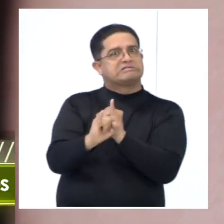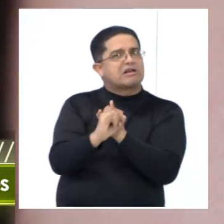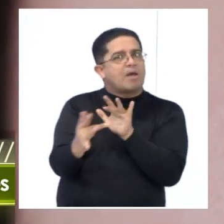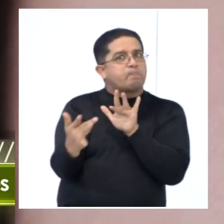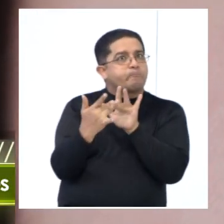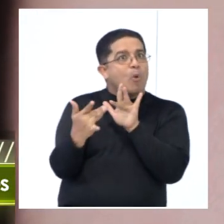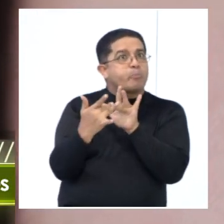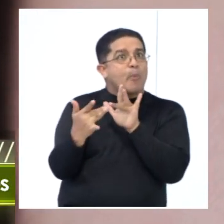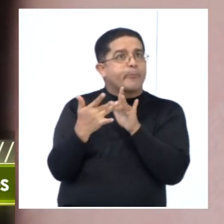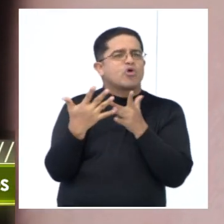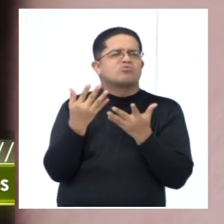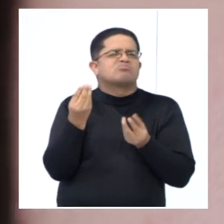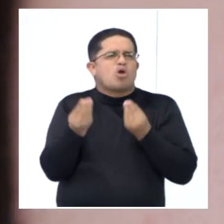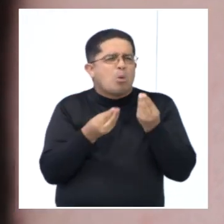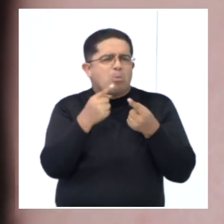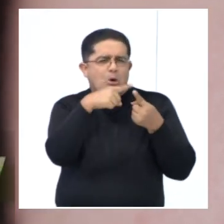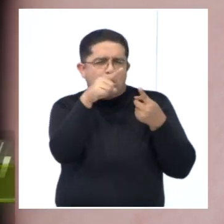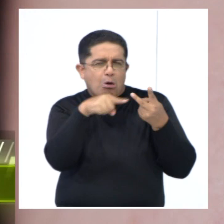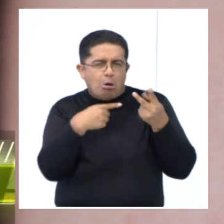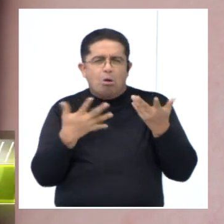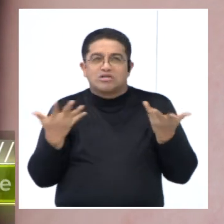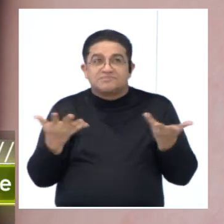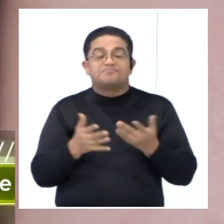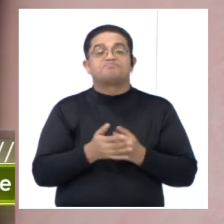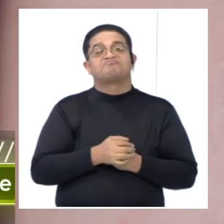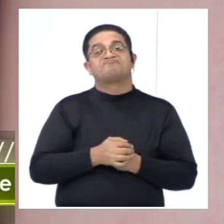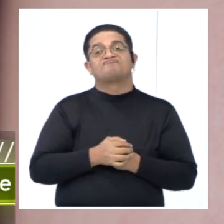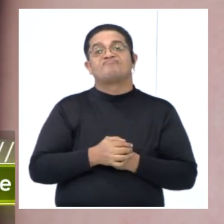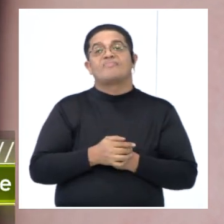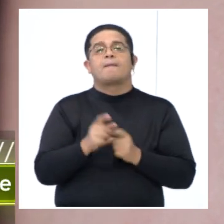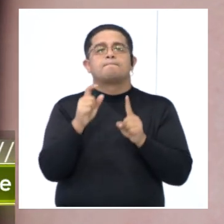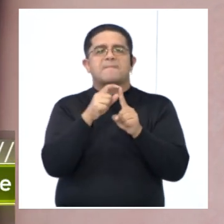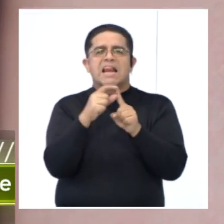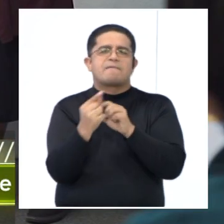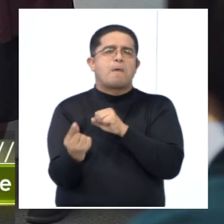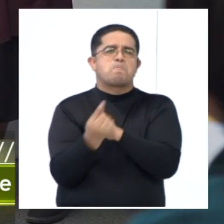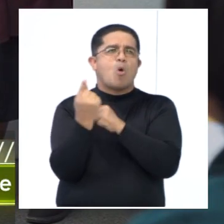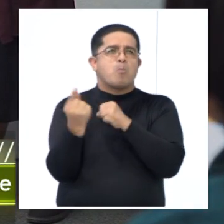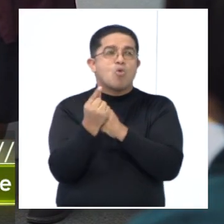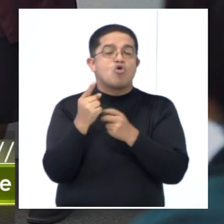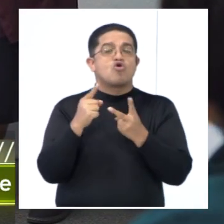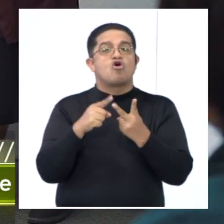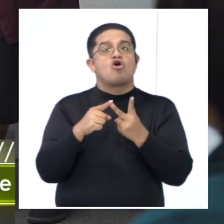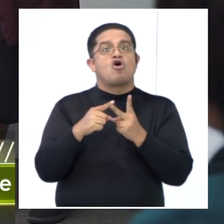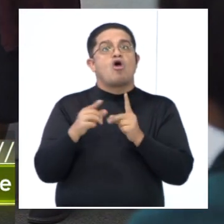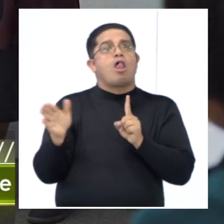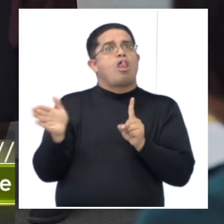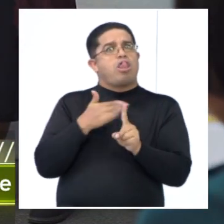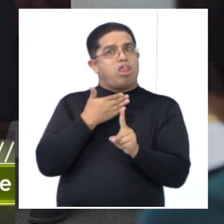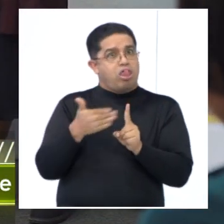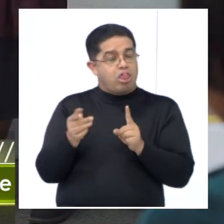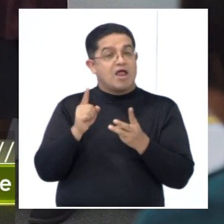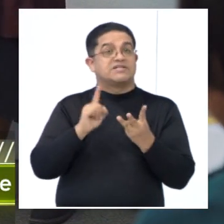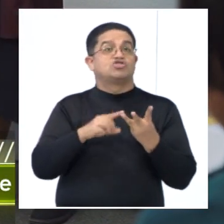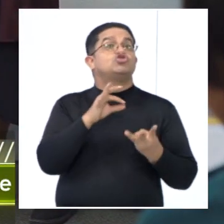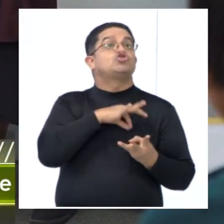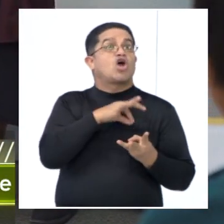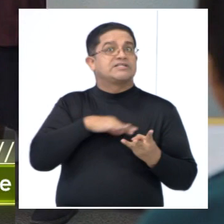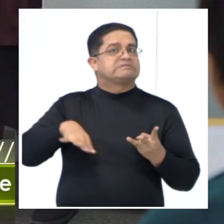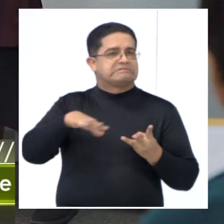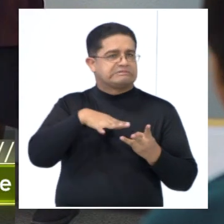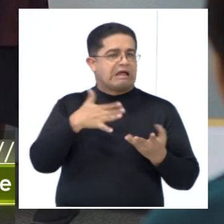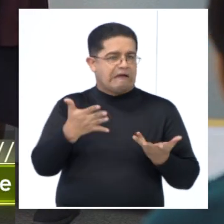Se manifiesta de diversas formas. Puede ser acoso verbal, físico, social y cibernético. Suele tener